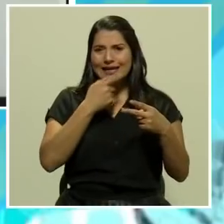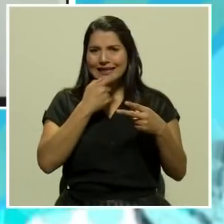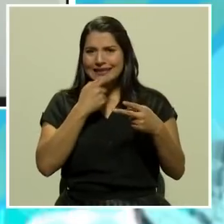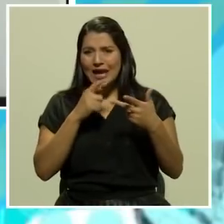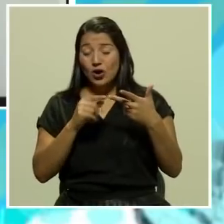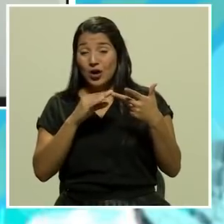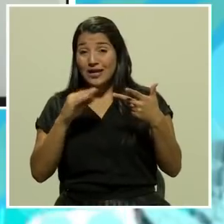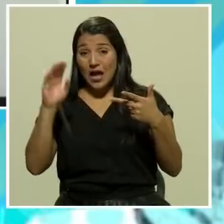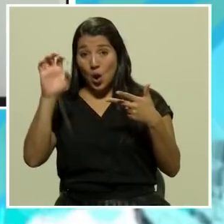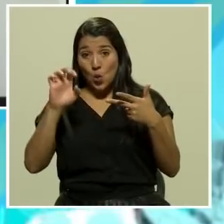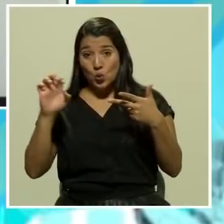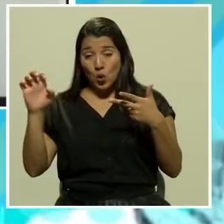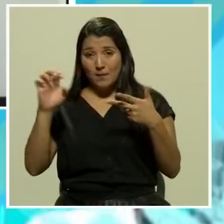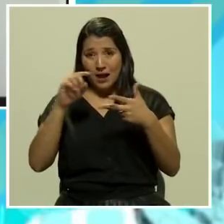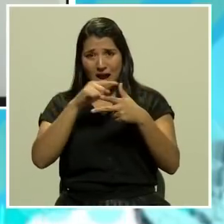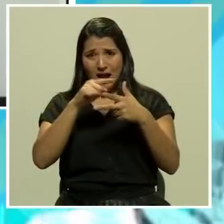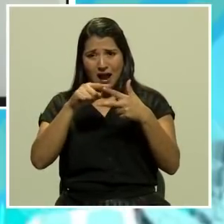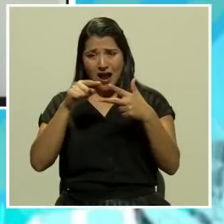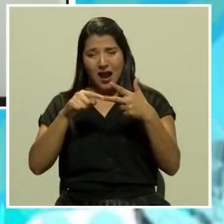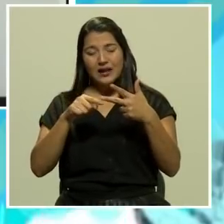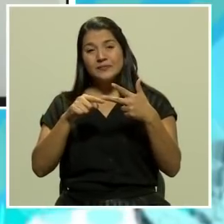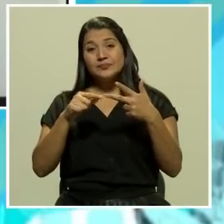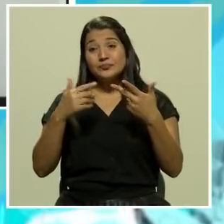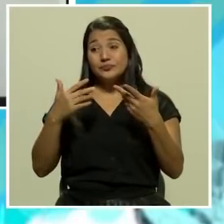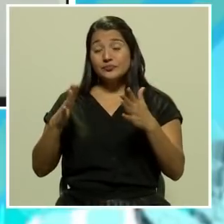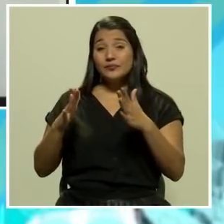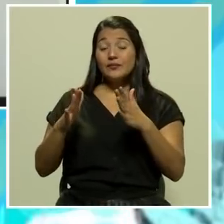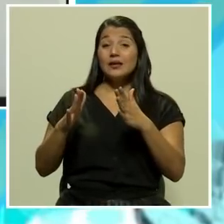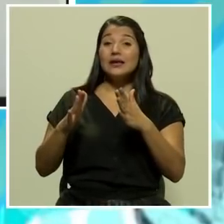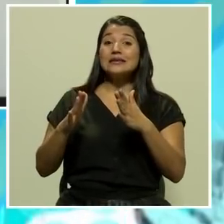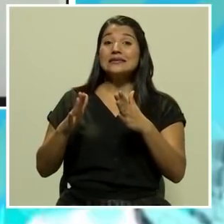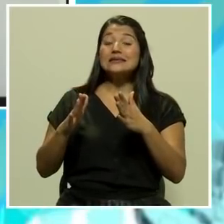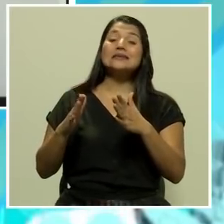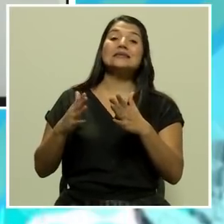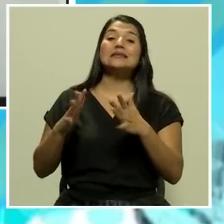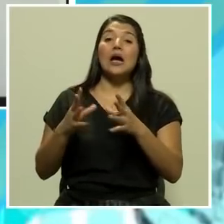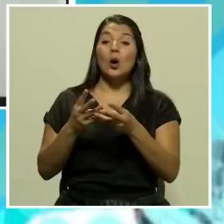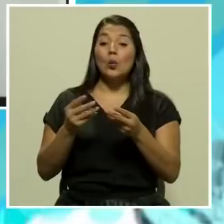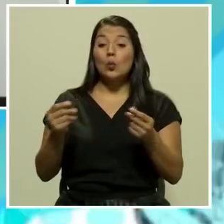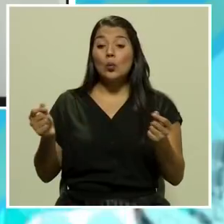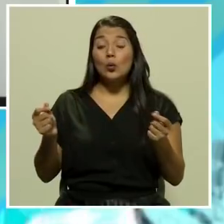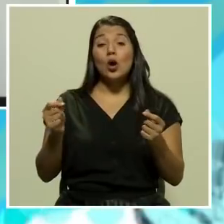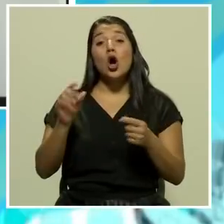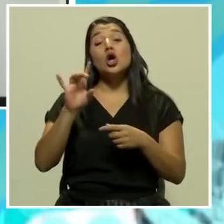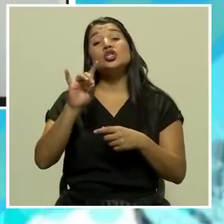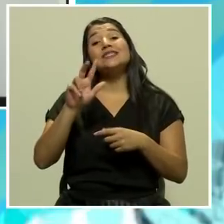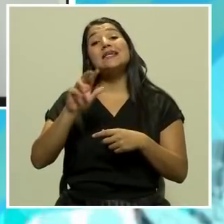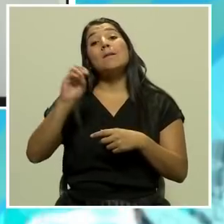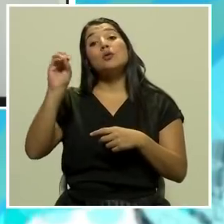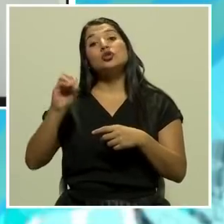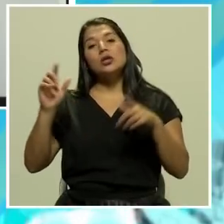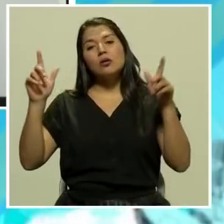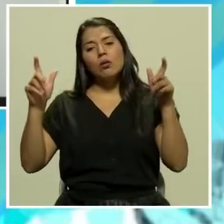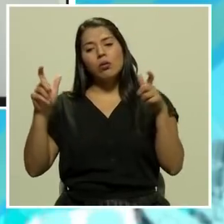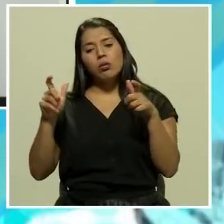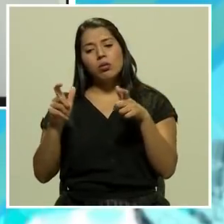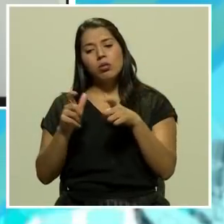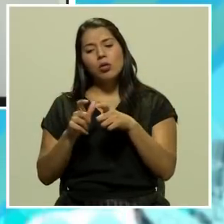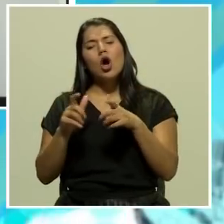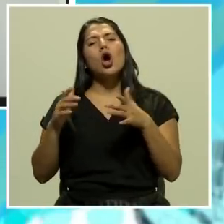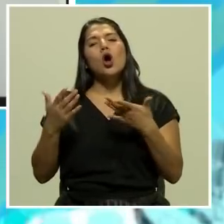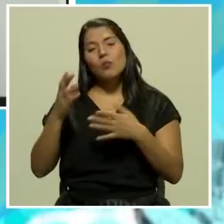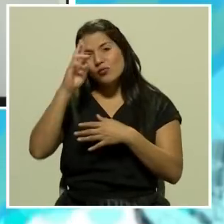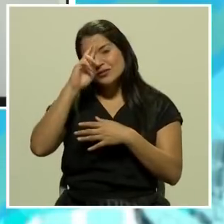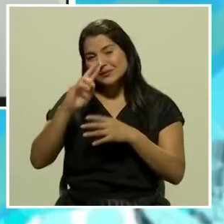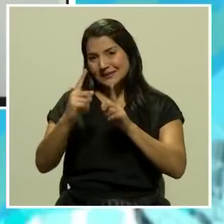en Europa, ha disminuido un 83% de casos solamente con el distanciamiento social, que en realidad es un distanciamiento